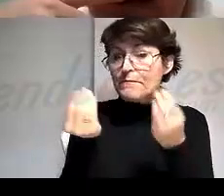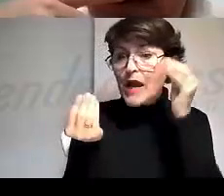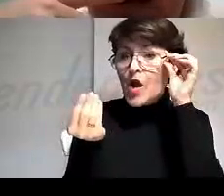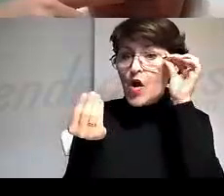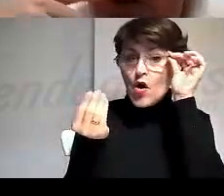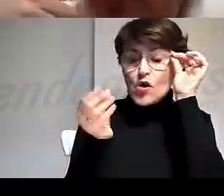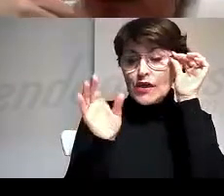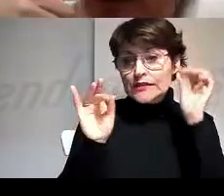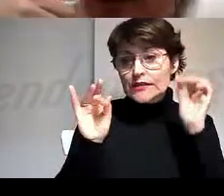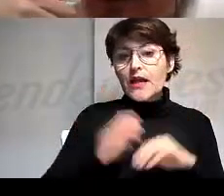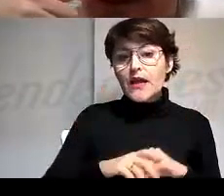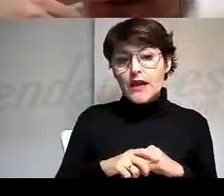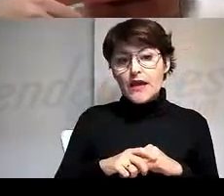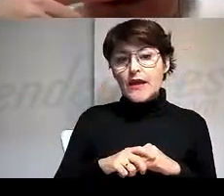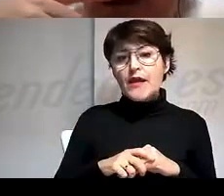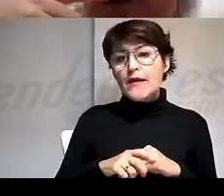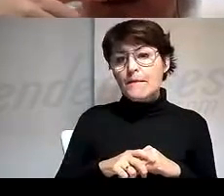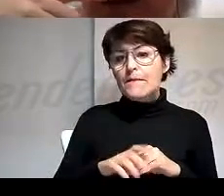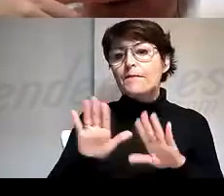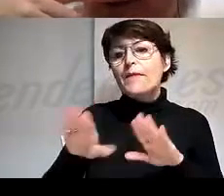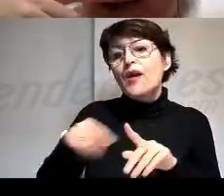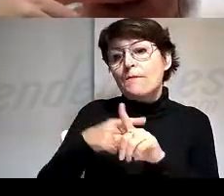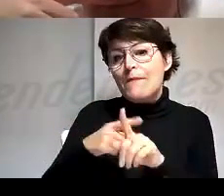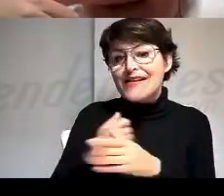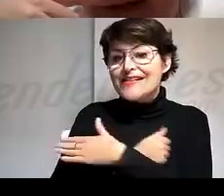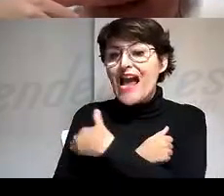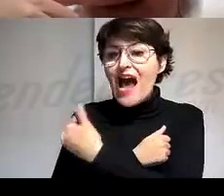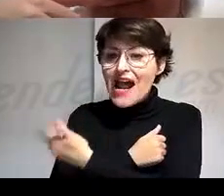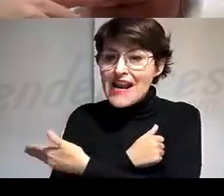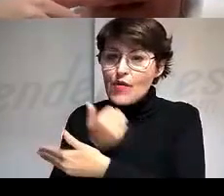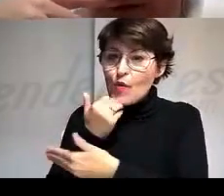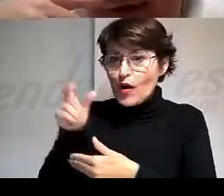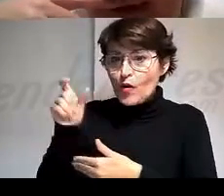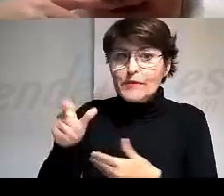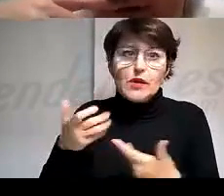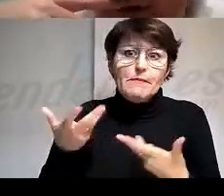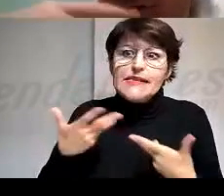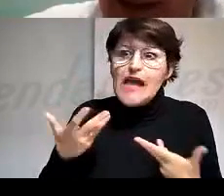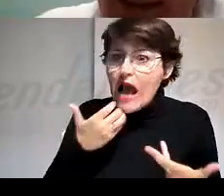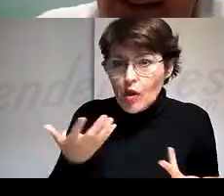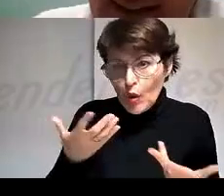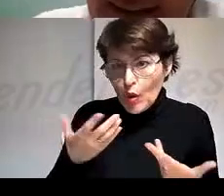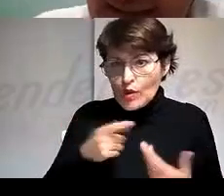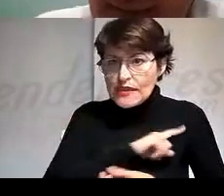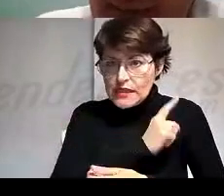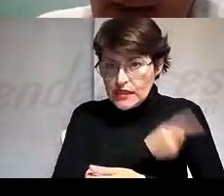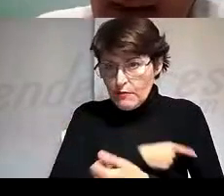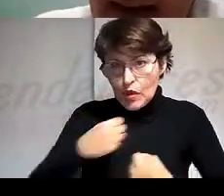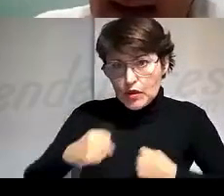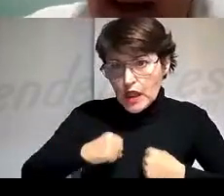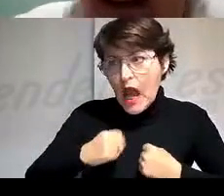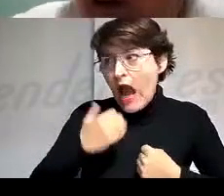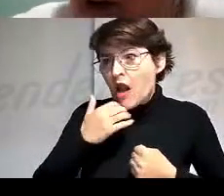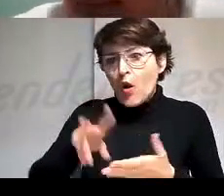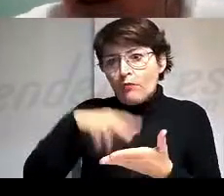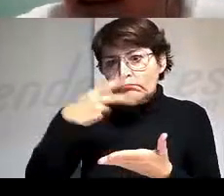social, bueno, que tengas a alguien a tu lado en caso de emergencia puede resultar súper interesante.